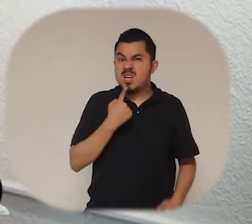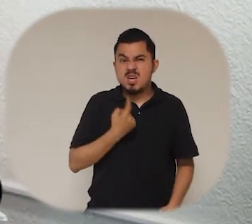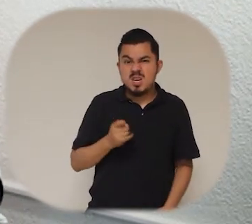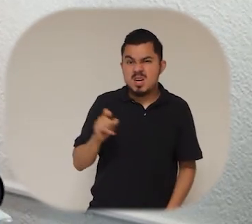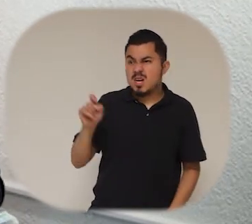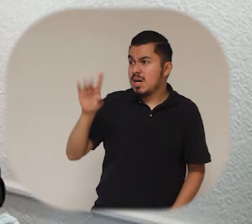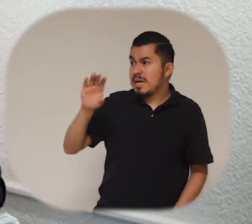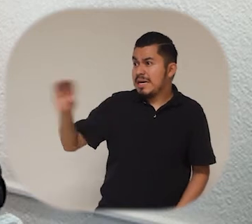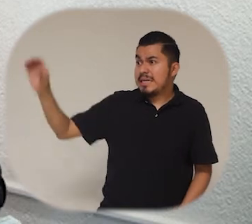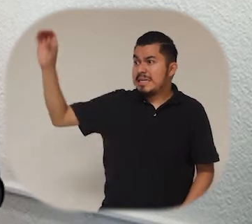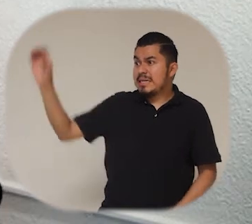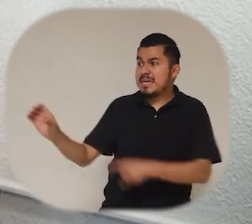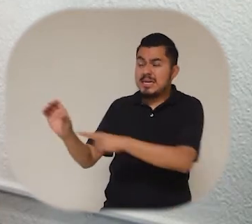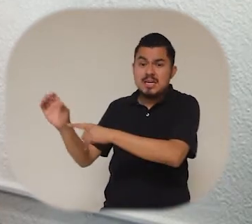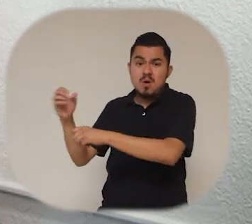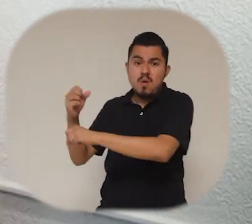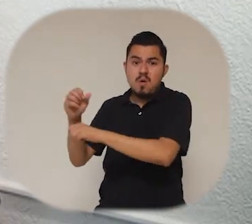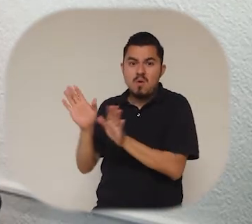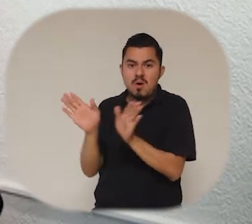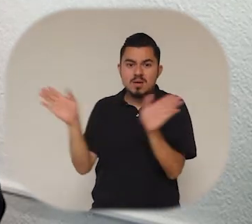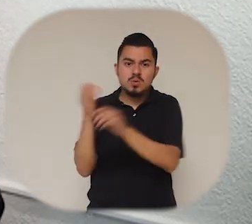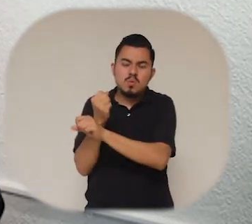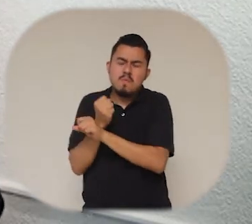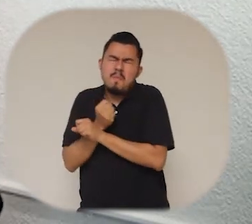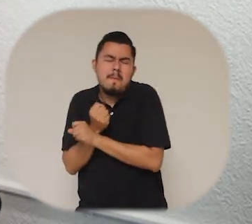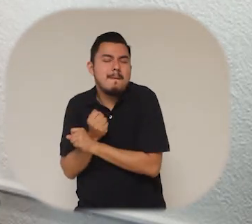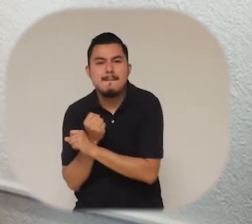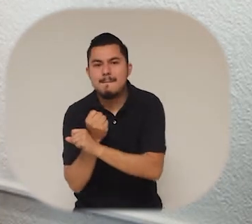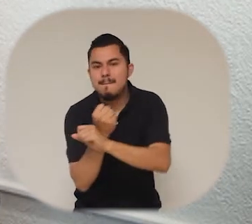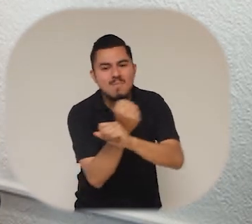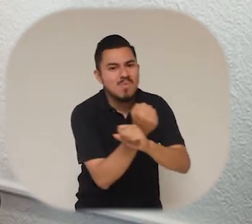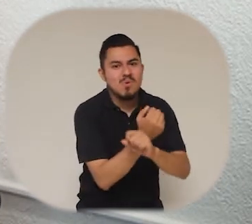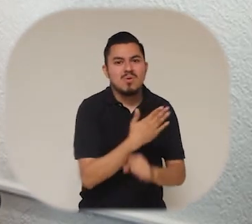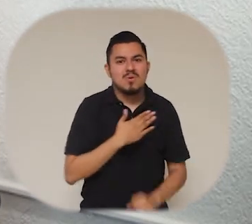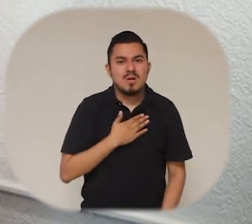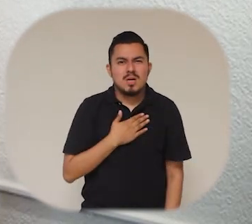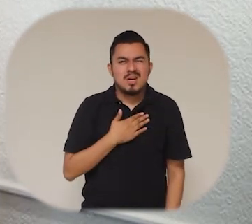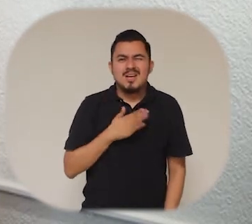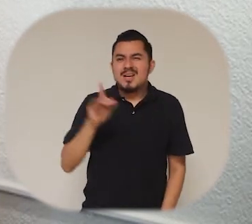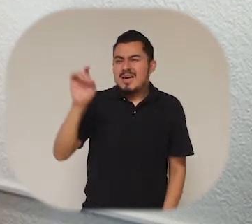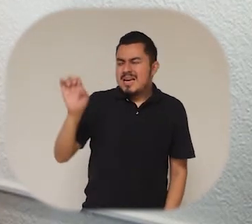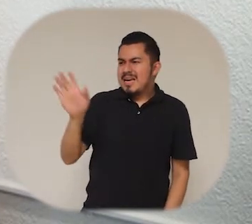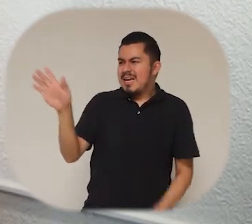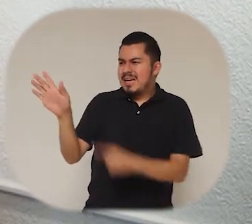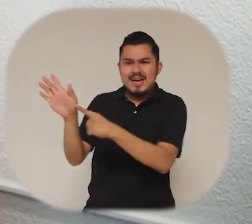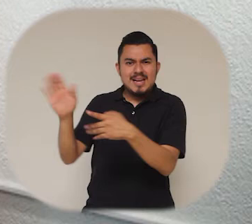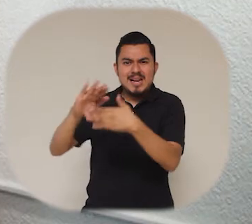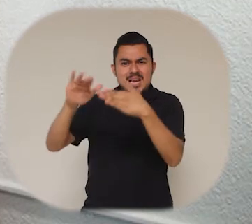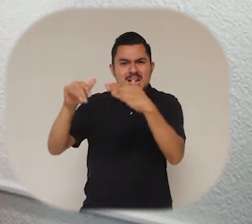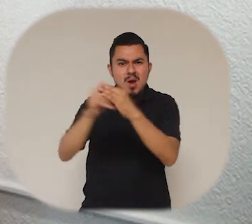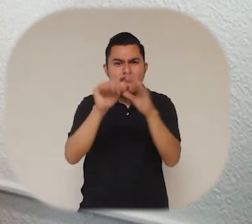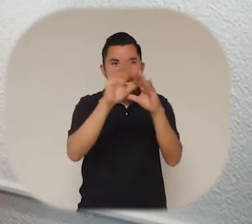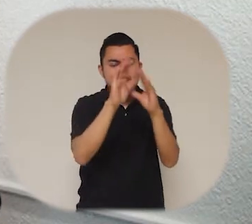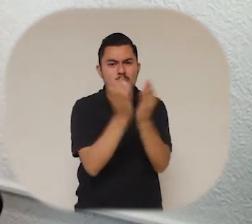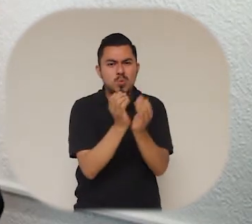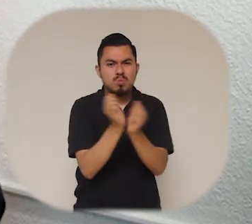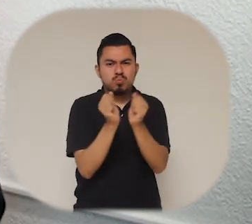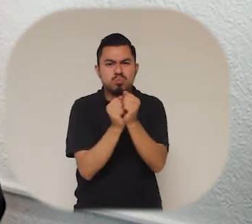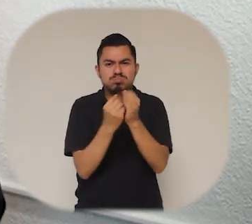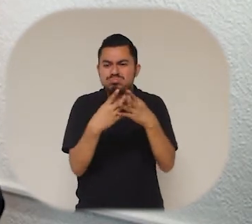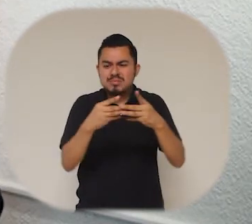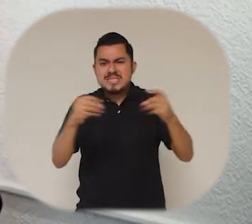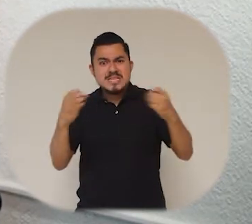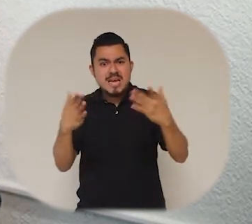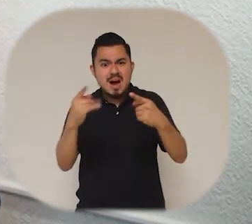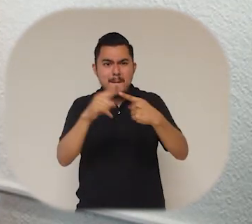sí mismo por mí. Así que que Él haya resuelto todo en la cruz, el hecho de que Él haya resuelto